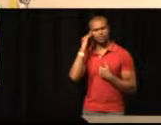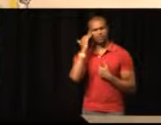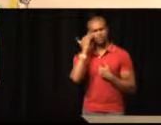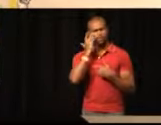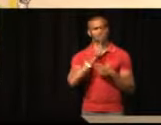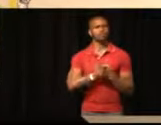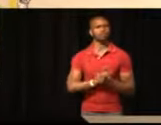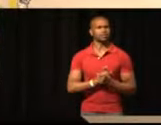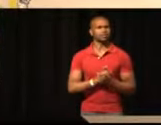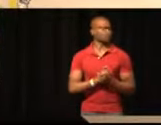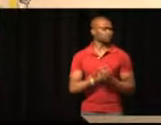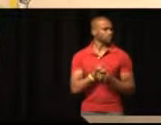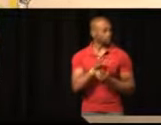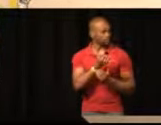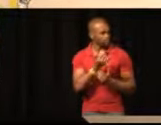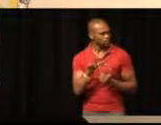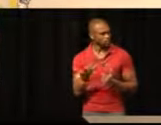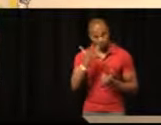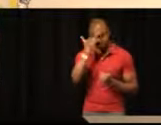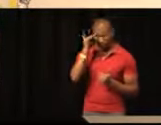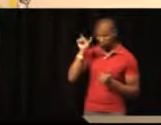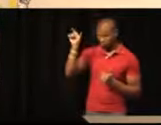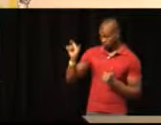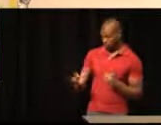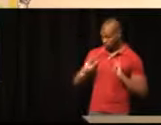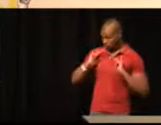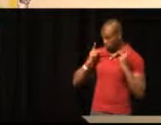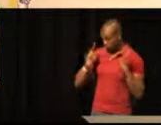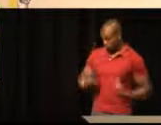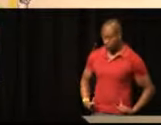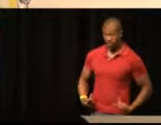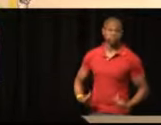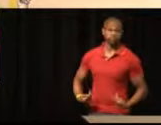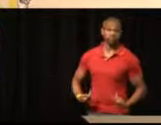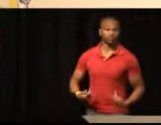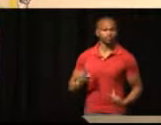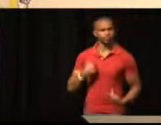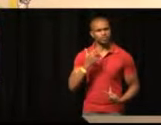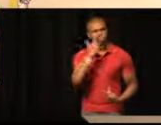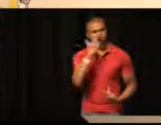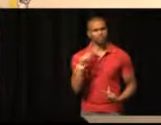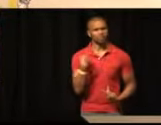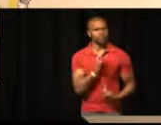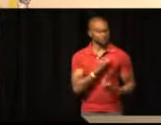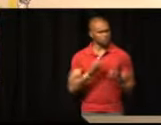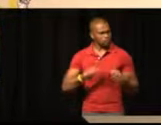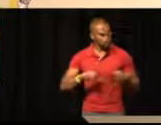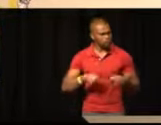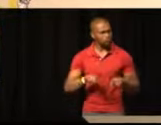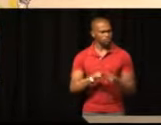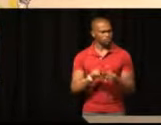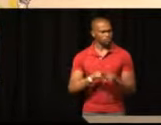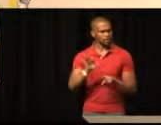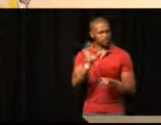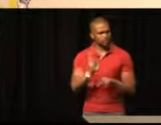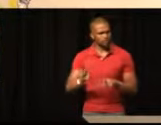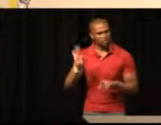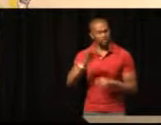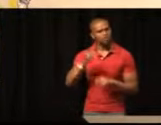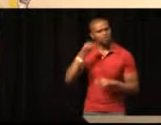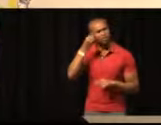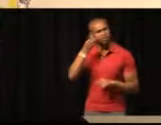el entendimiento como es ser humano. Yo creo que nosotros necesitamos, y la